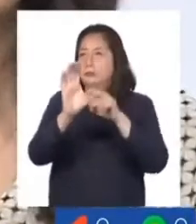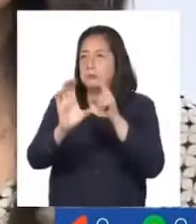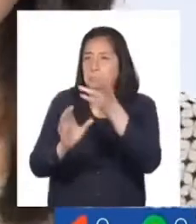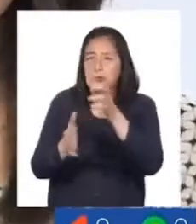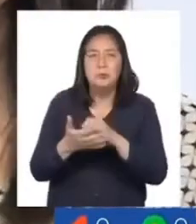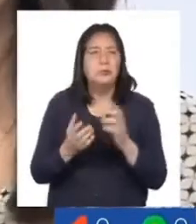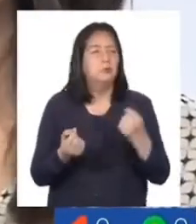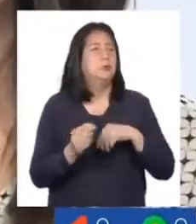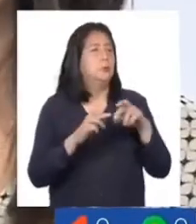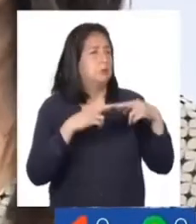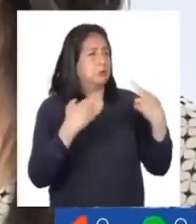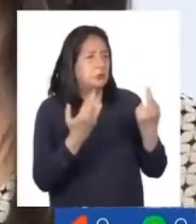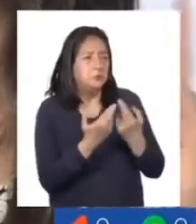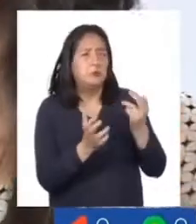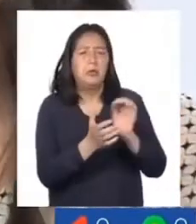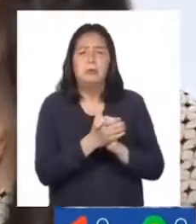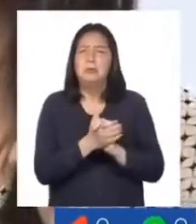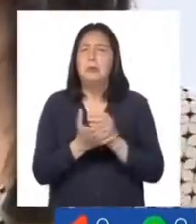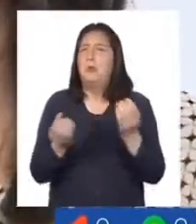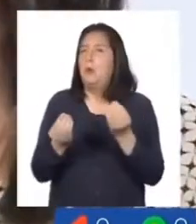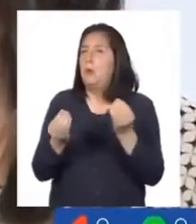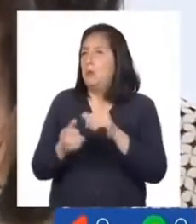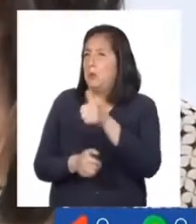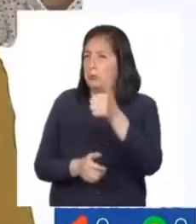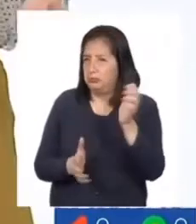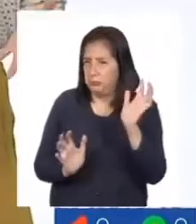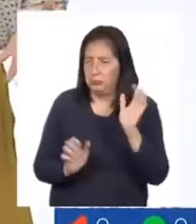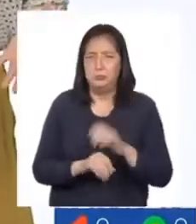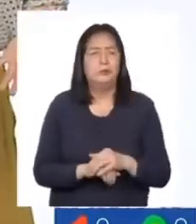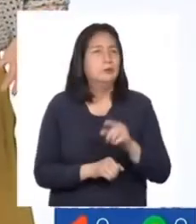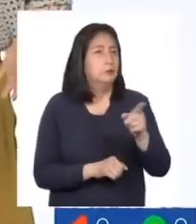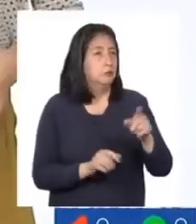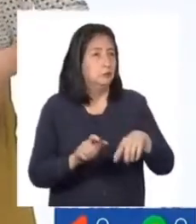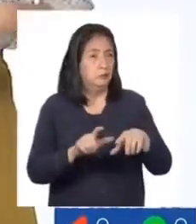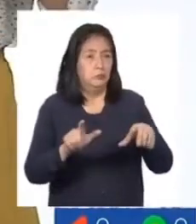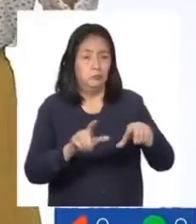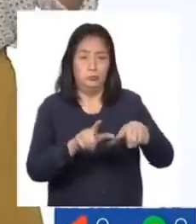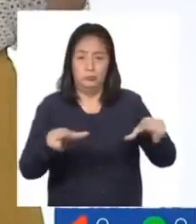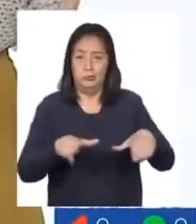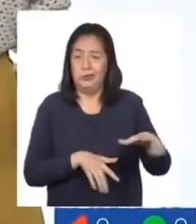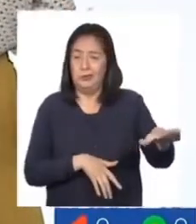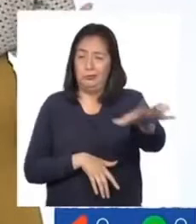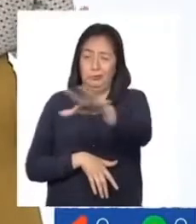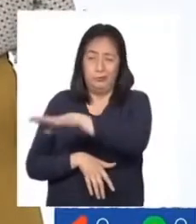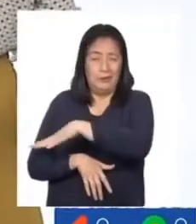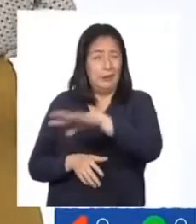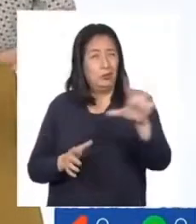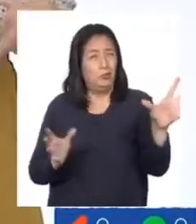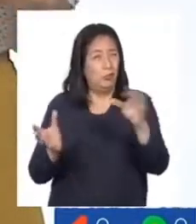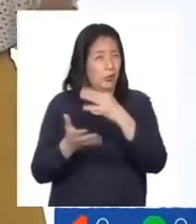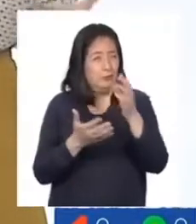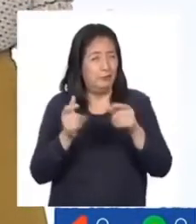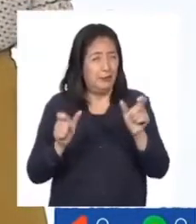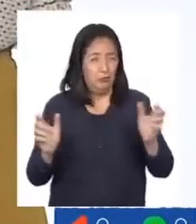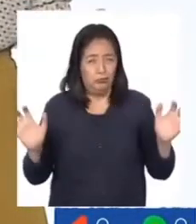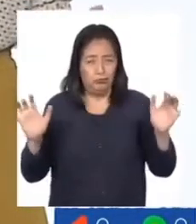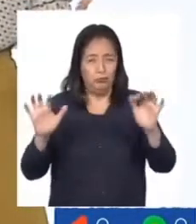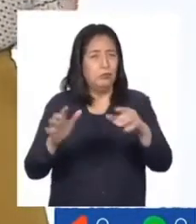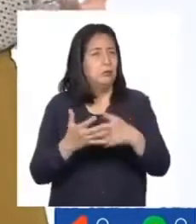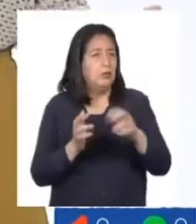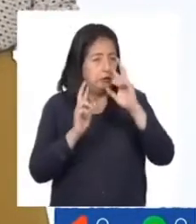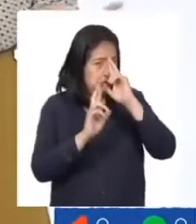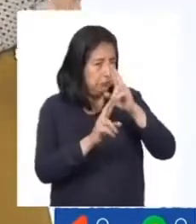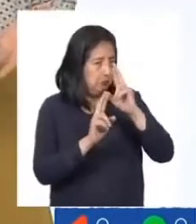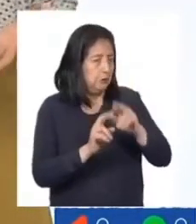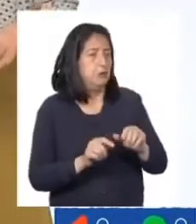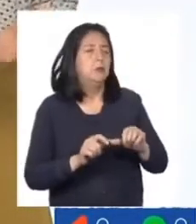público, reuniones con nuestros amigos u otros. Los espacios públicos son lugares donde respetamos el espacio